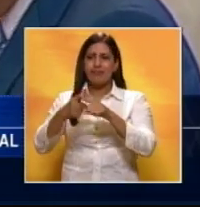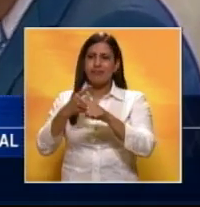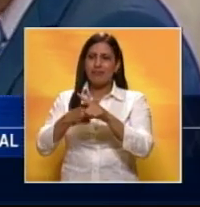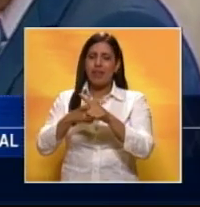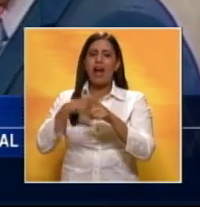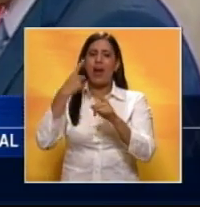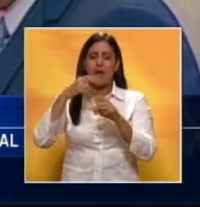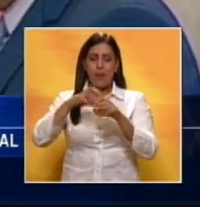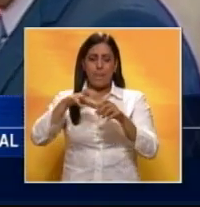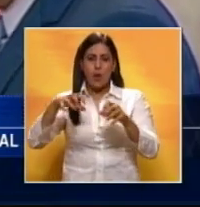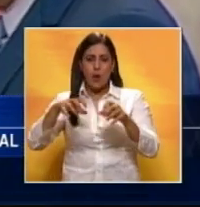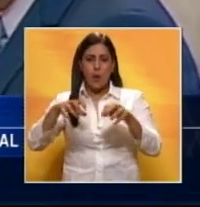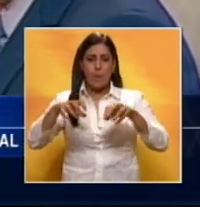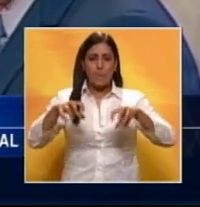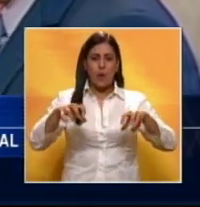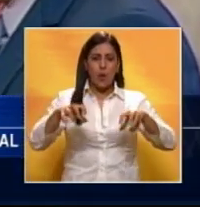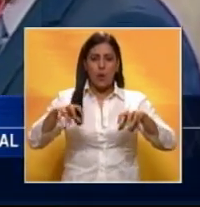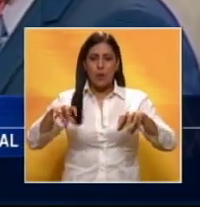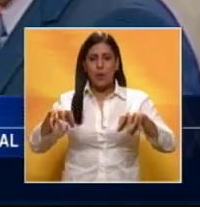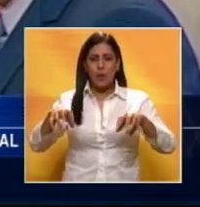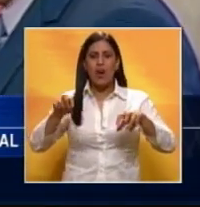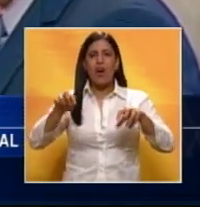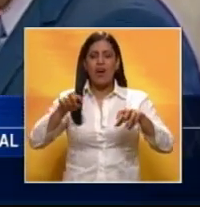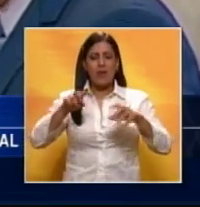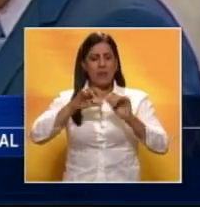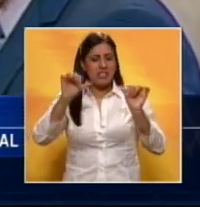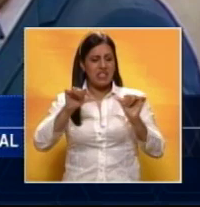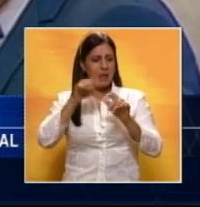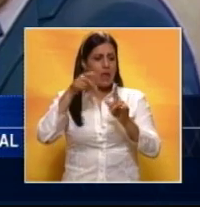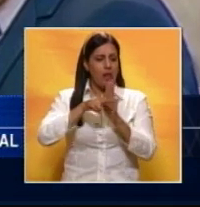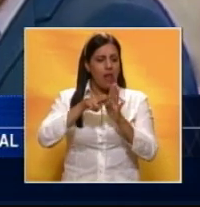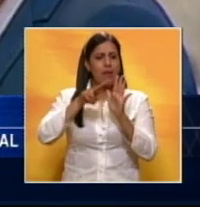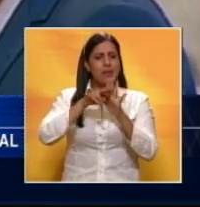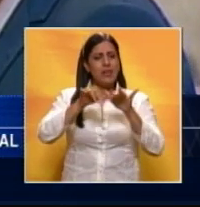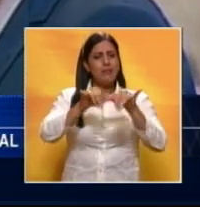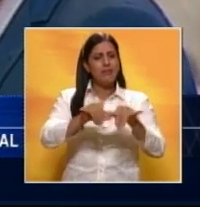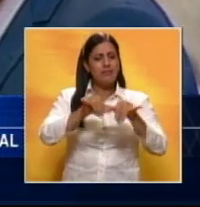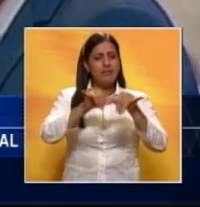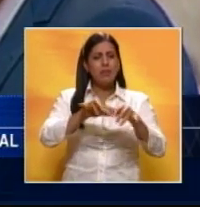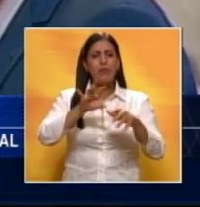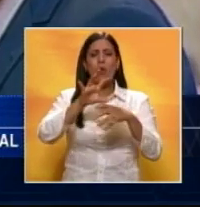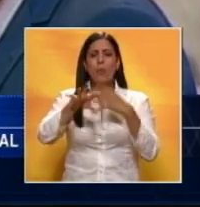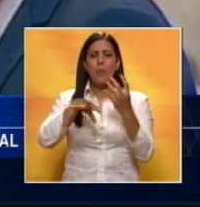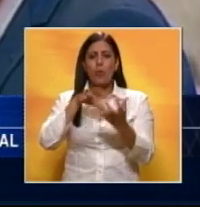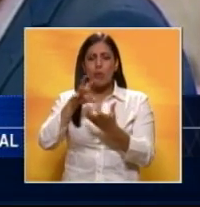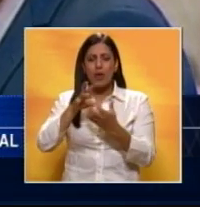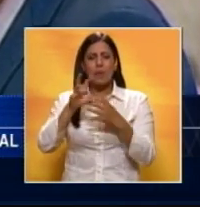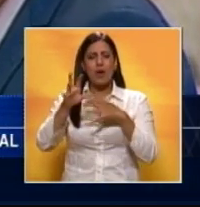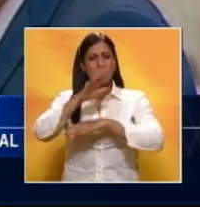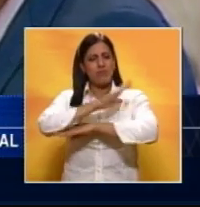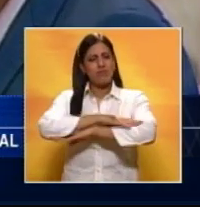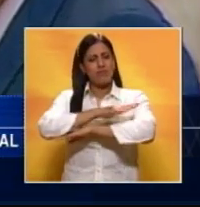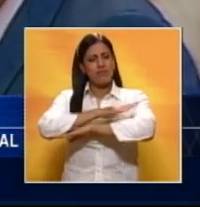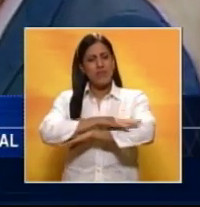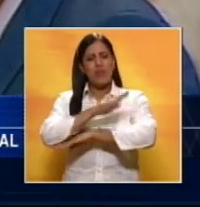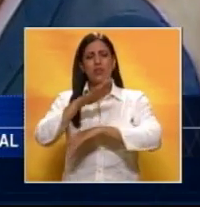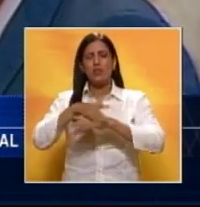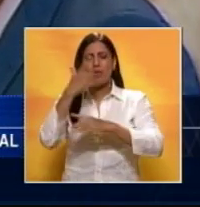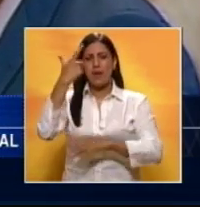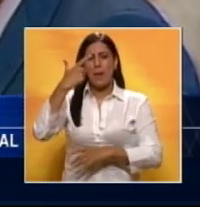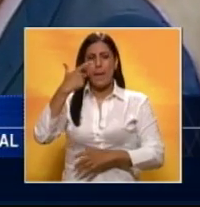allí se desprende los sistemáticos y recurrentes declaraciones y comportamiento de